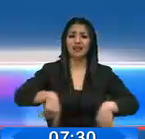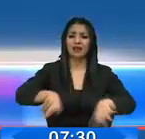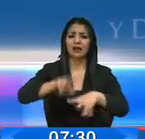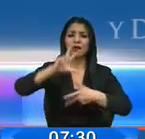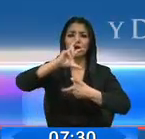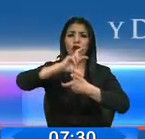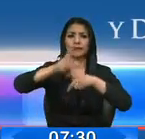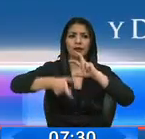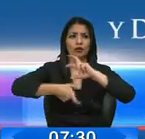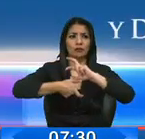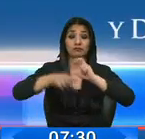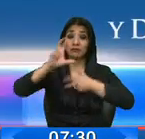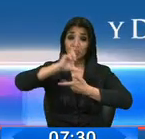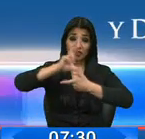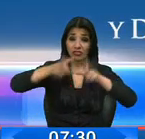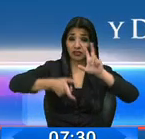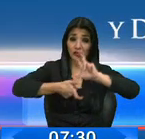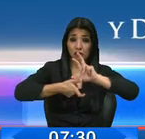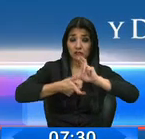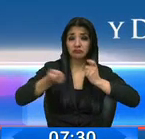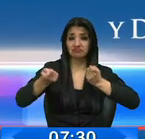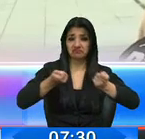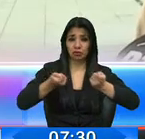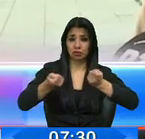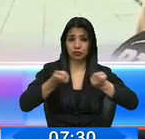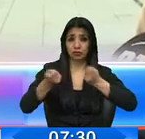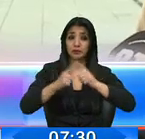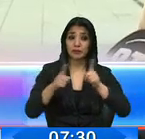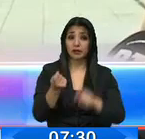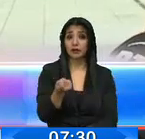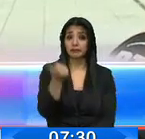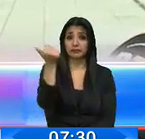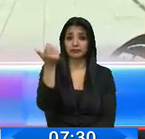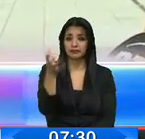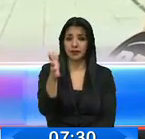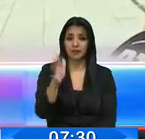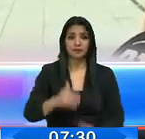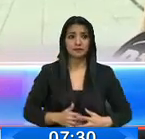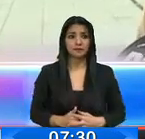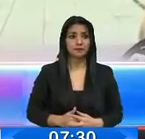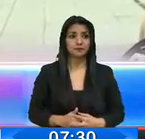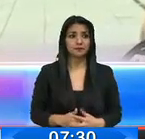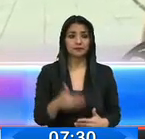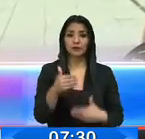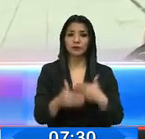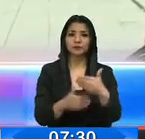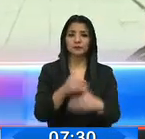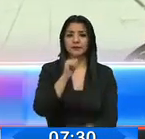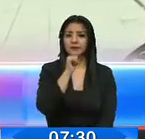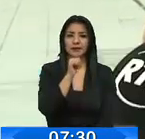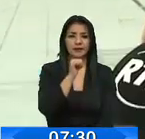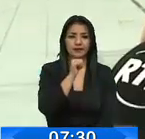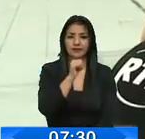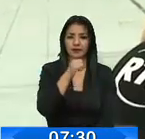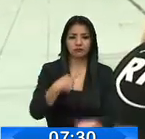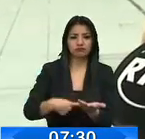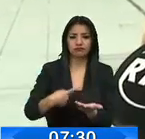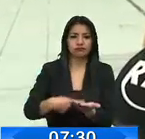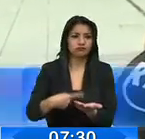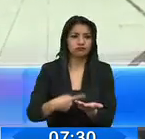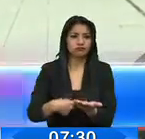Cordicom, una instancia que no fue eliminada. Es un proceso en el cual todavía está en discusión. Esperamos que